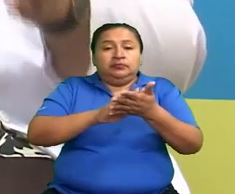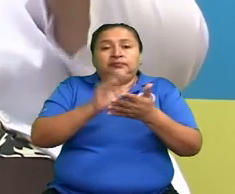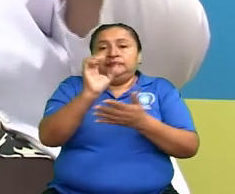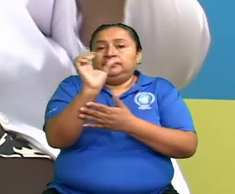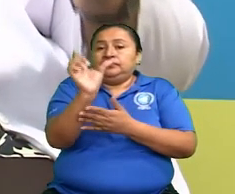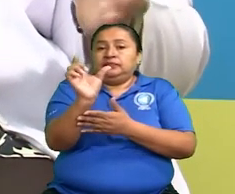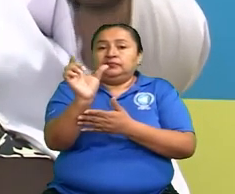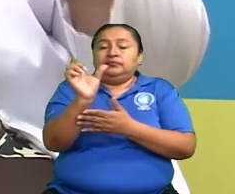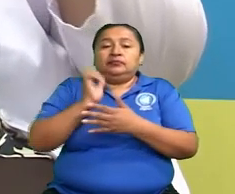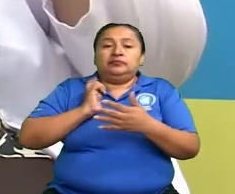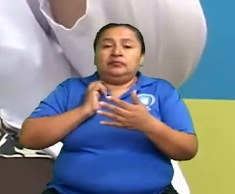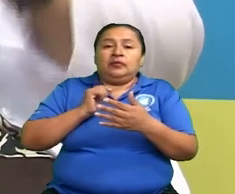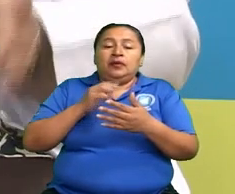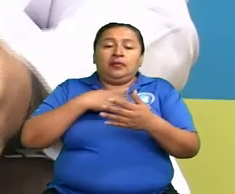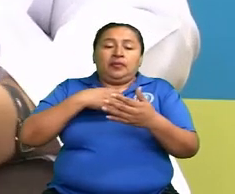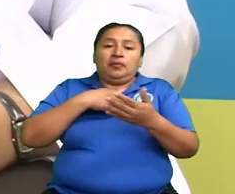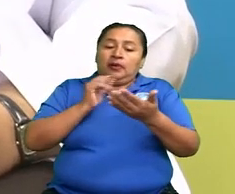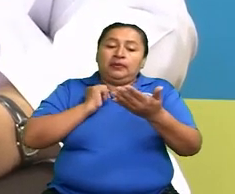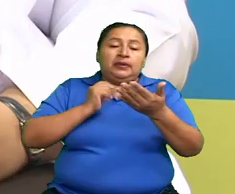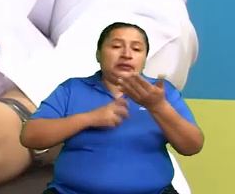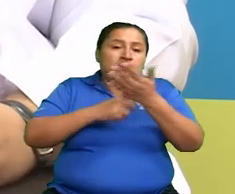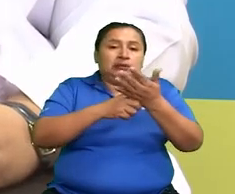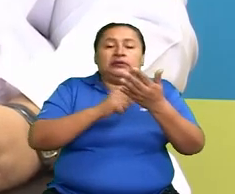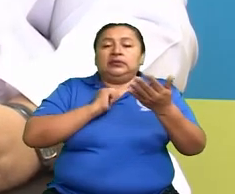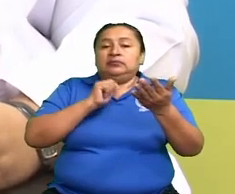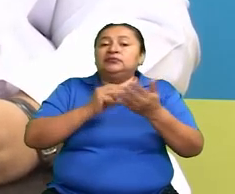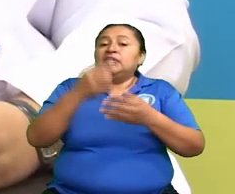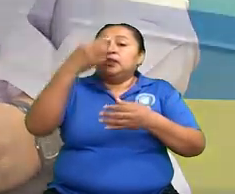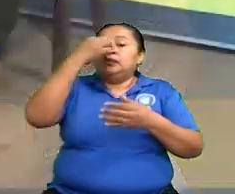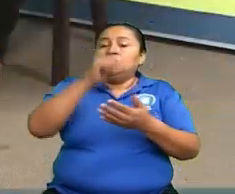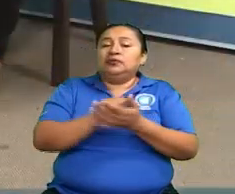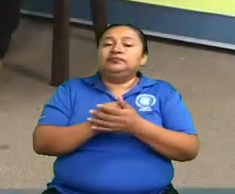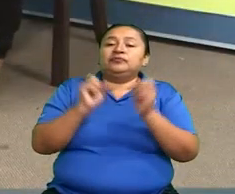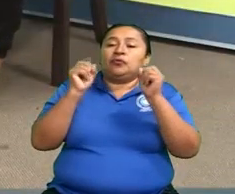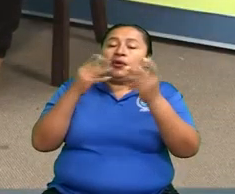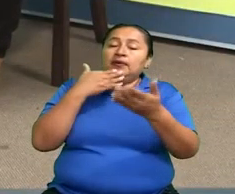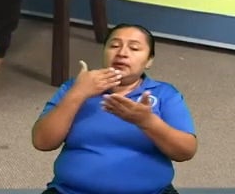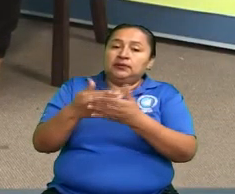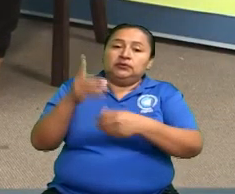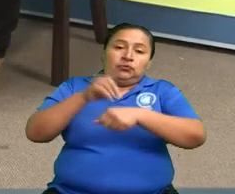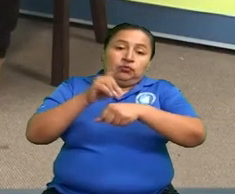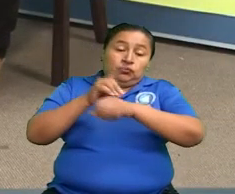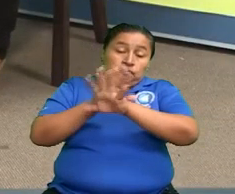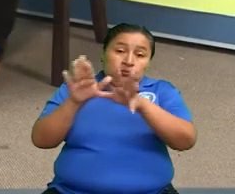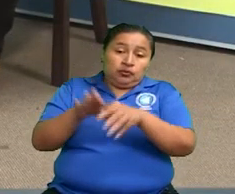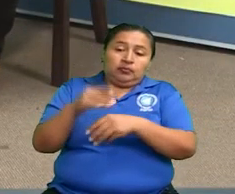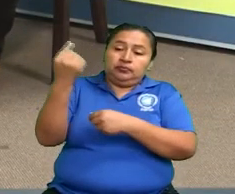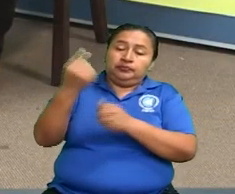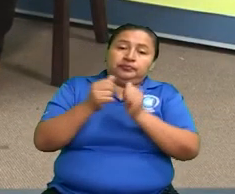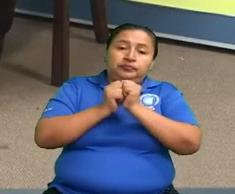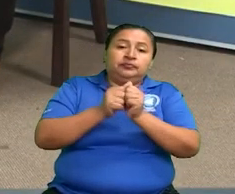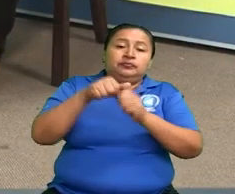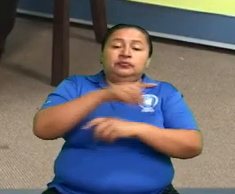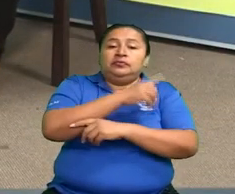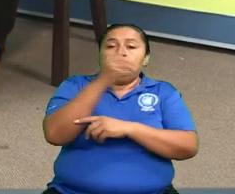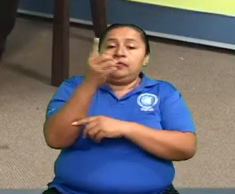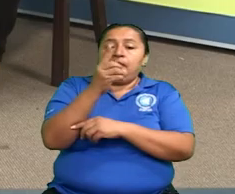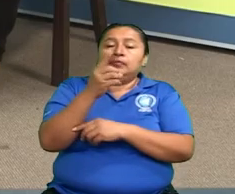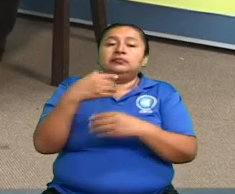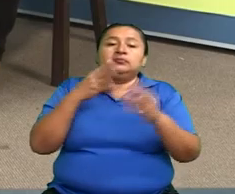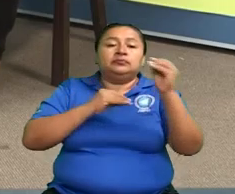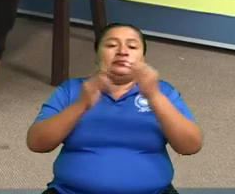carnet, nuestra tarjeta de vacuna. Ok, le agradecemos, doctora, por habernos acompañado en este día y hablar